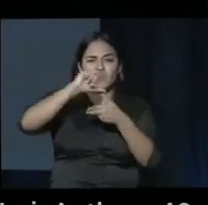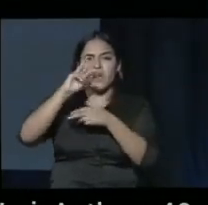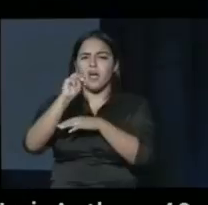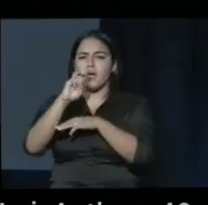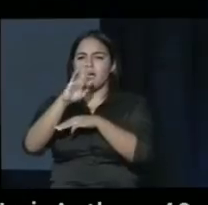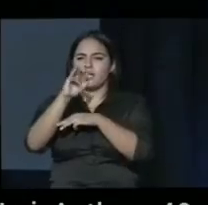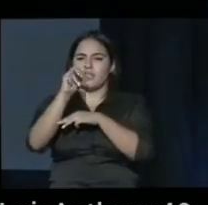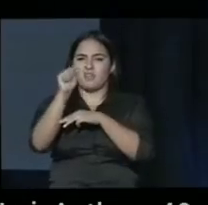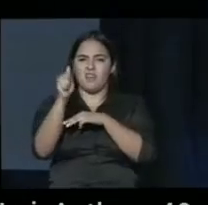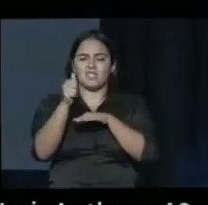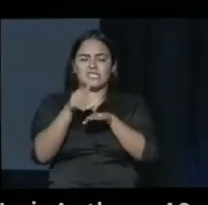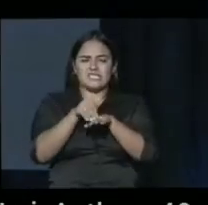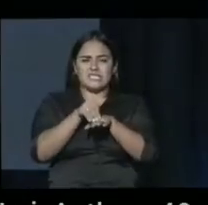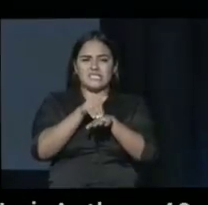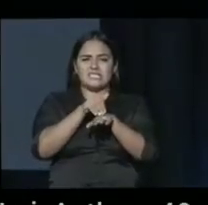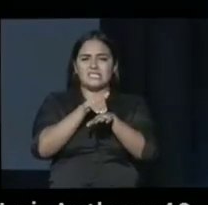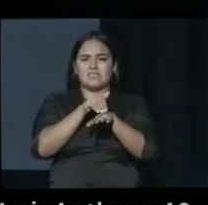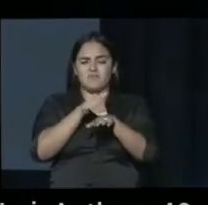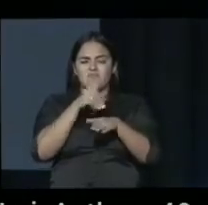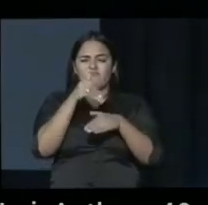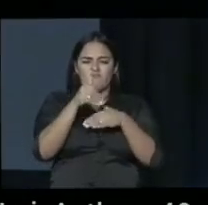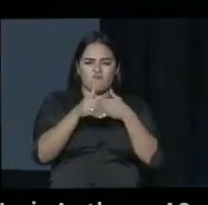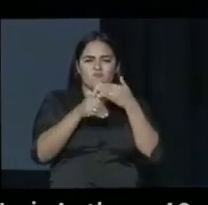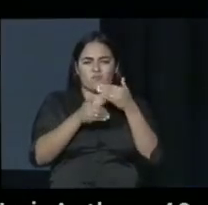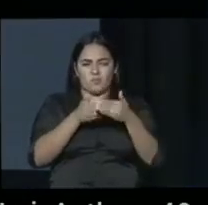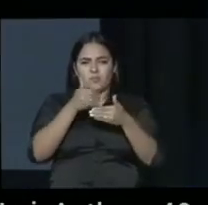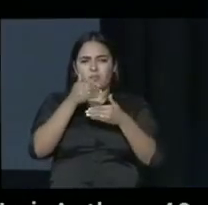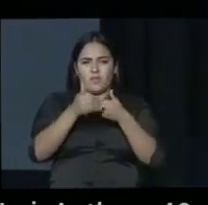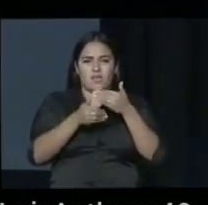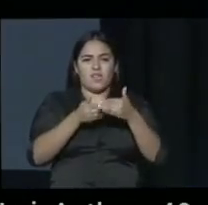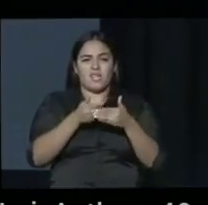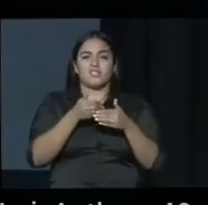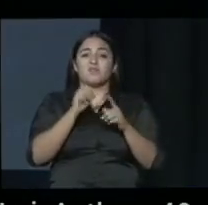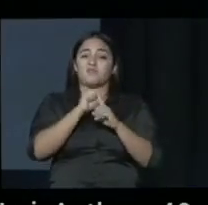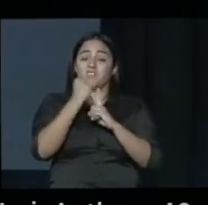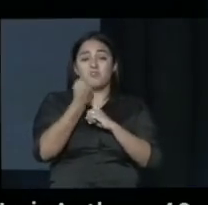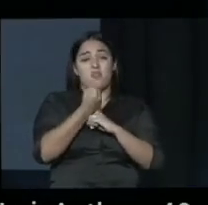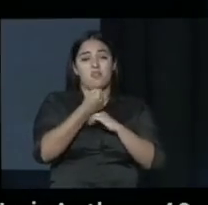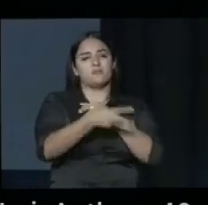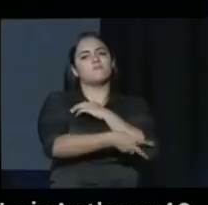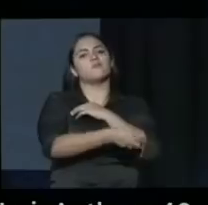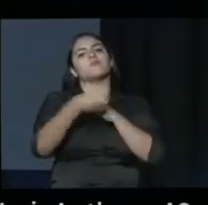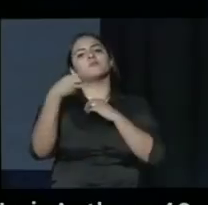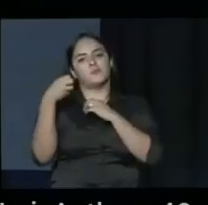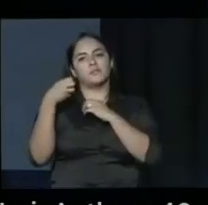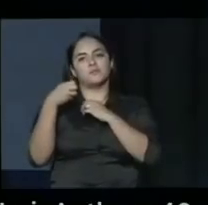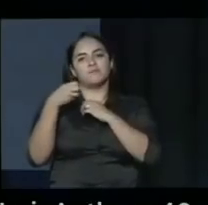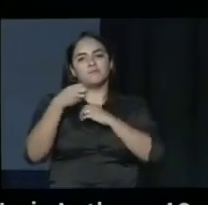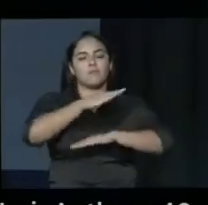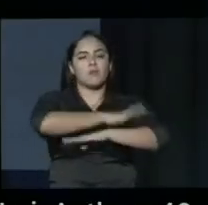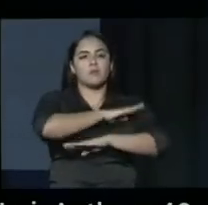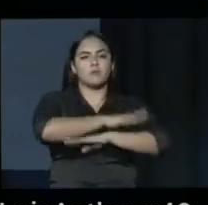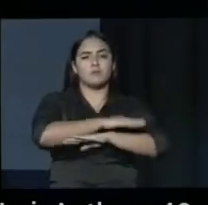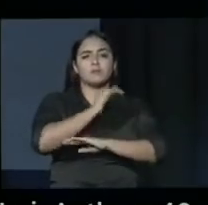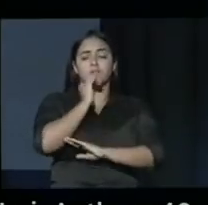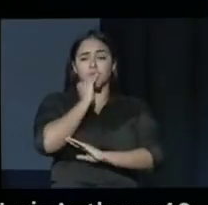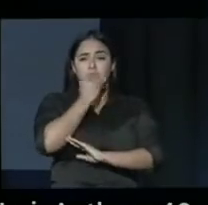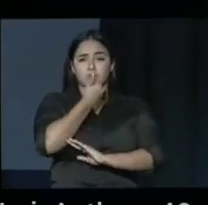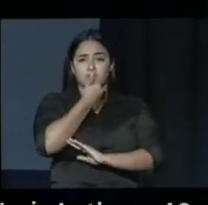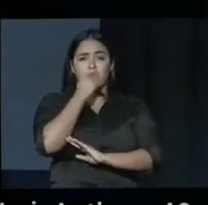del huracán María y golpeados por nuevos casos de corrupción y la conducta impropia de varios